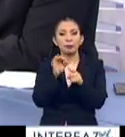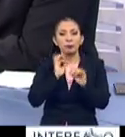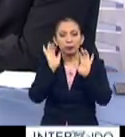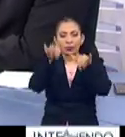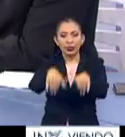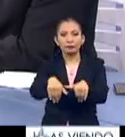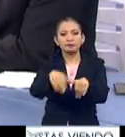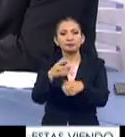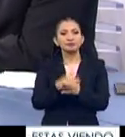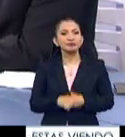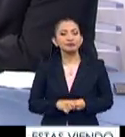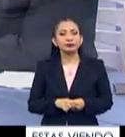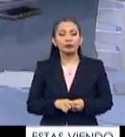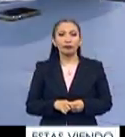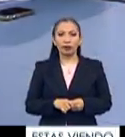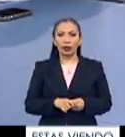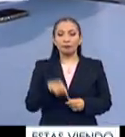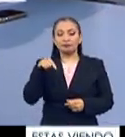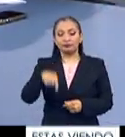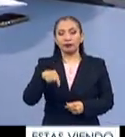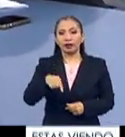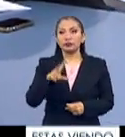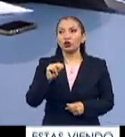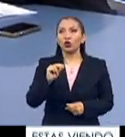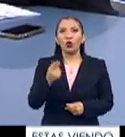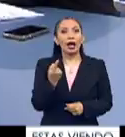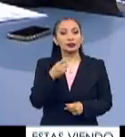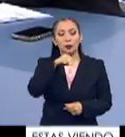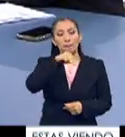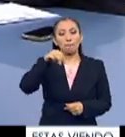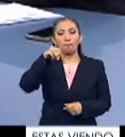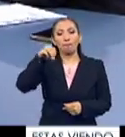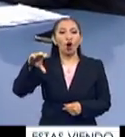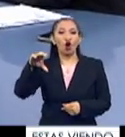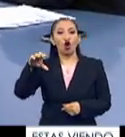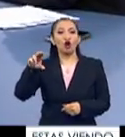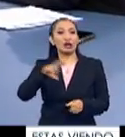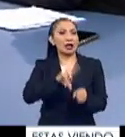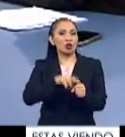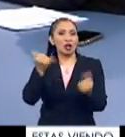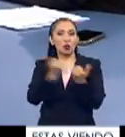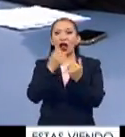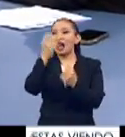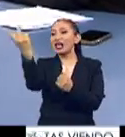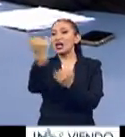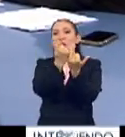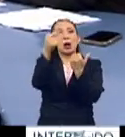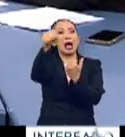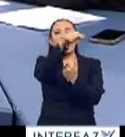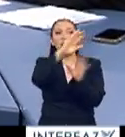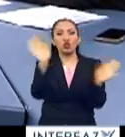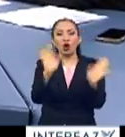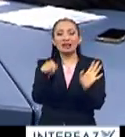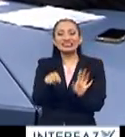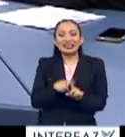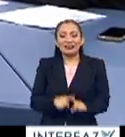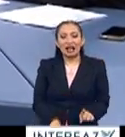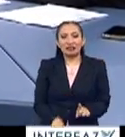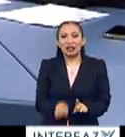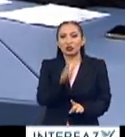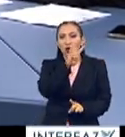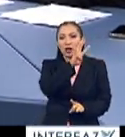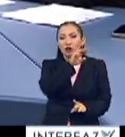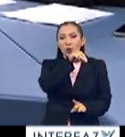pueden llegar ahí. Este no es un mock normal, que diríamos, porque es digamos, 4